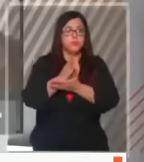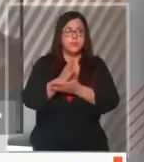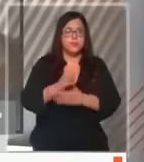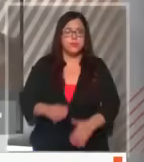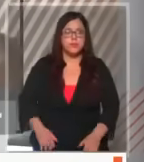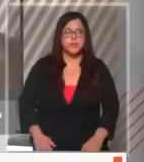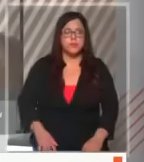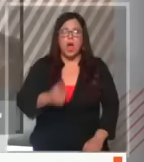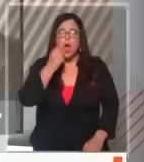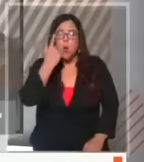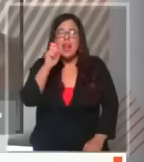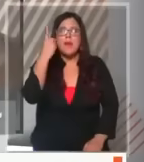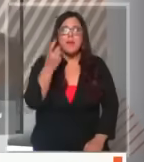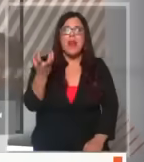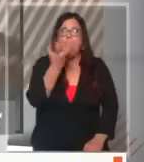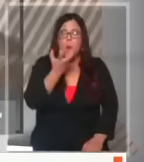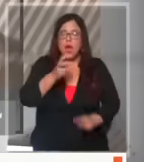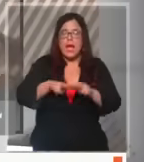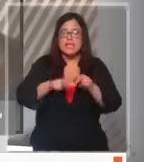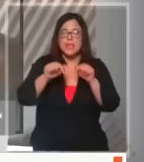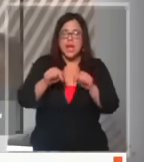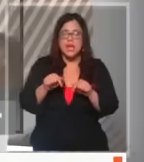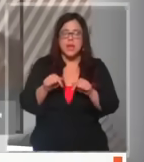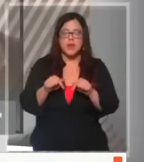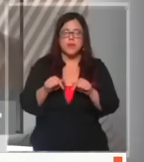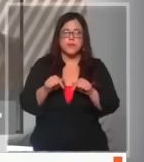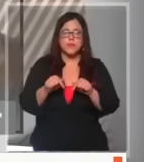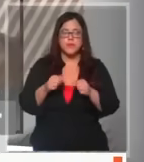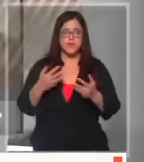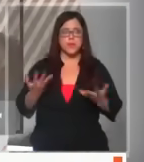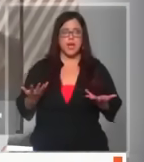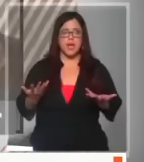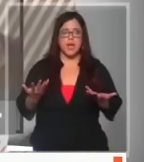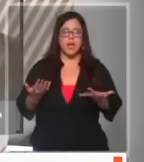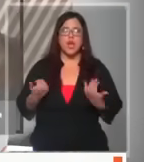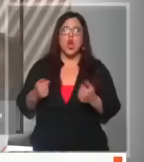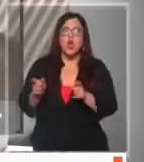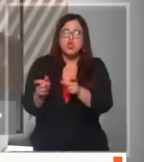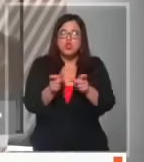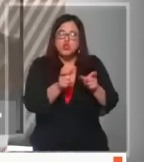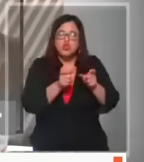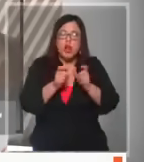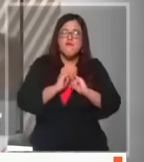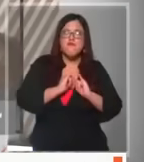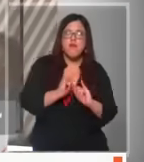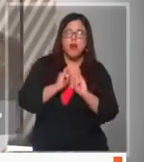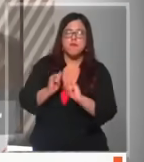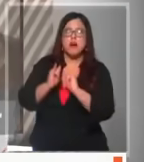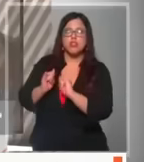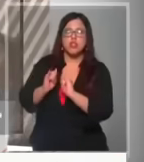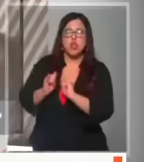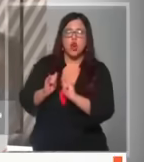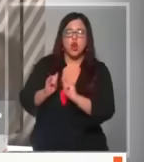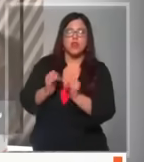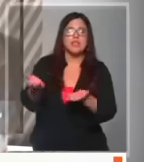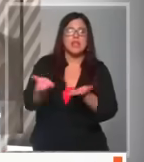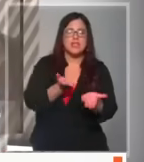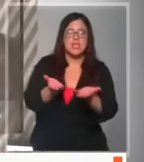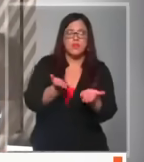es la primera hueá que hay que hacer aquí? Es controlar toda la información que salga del